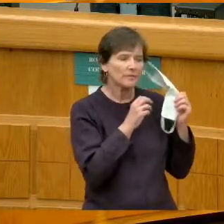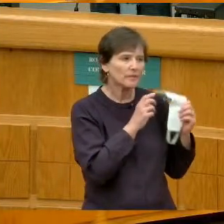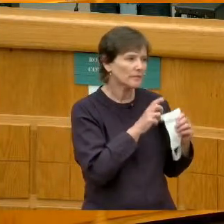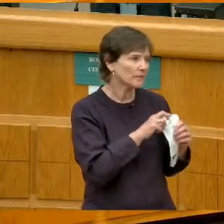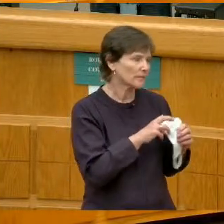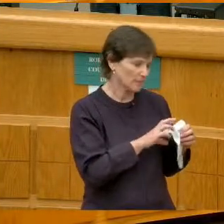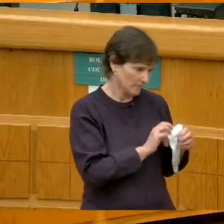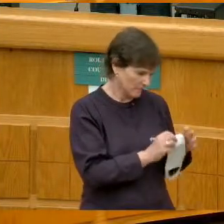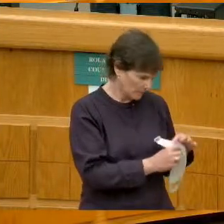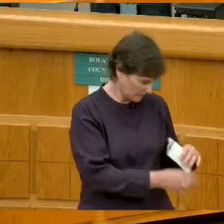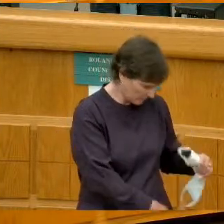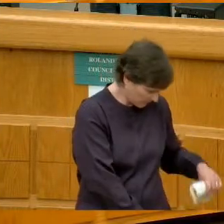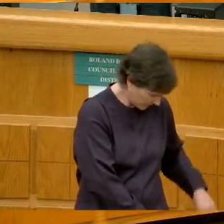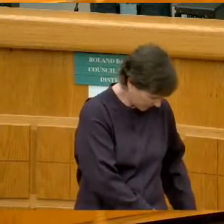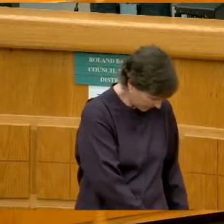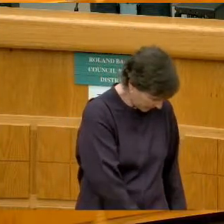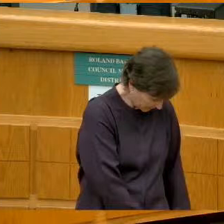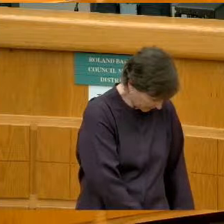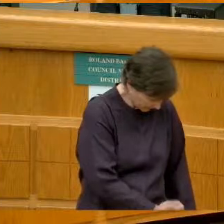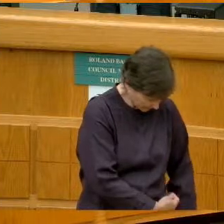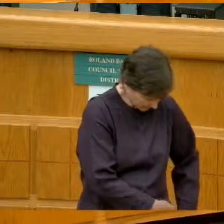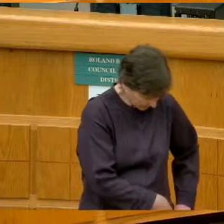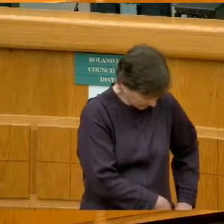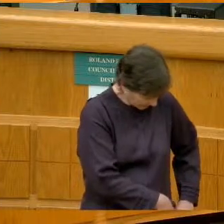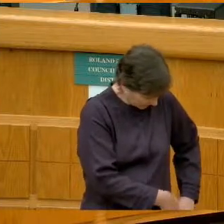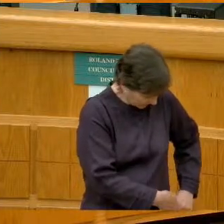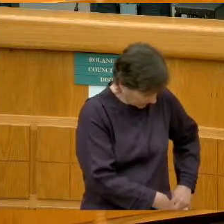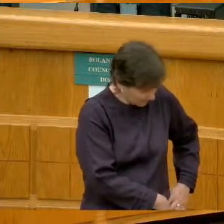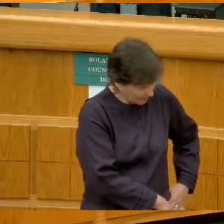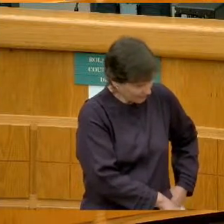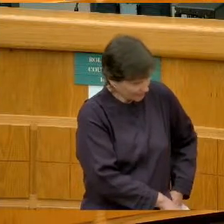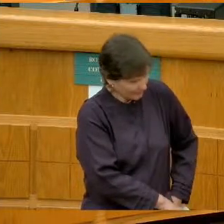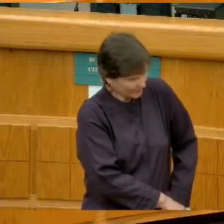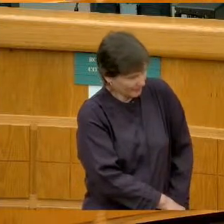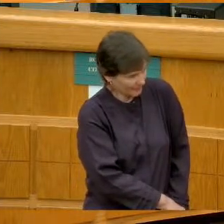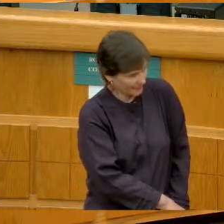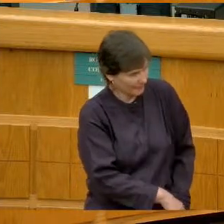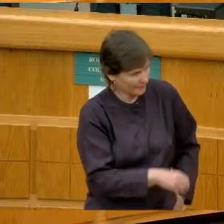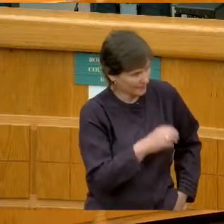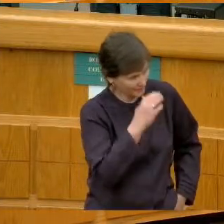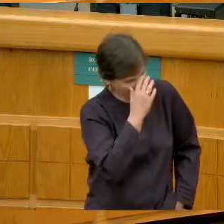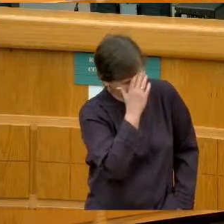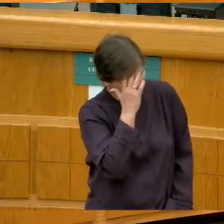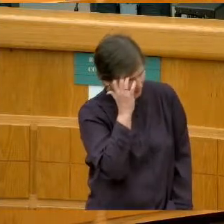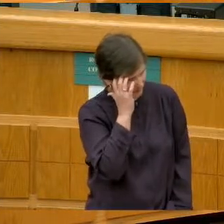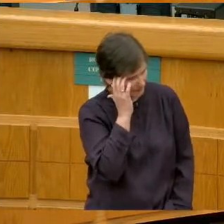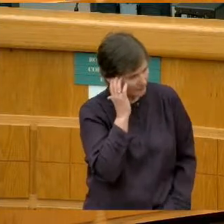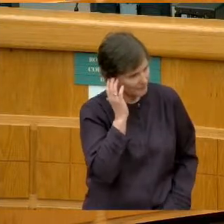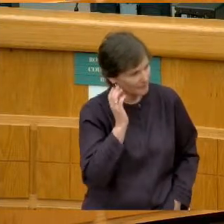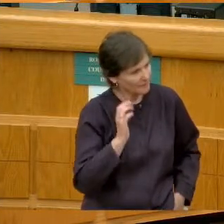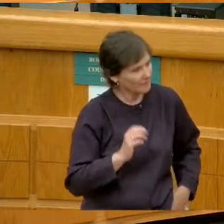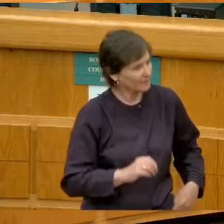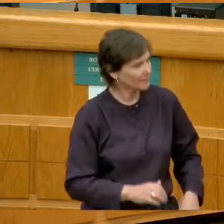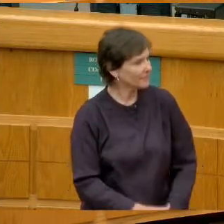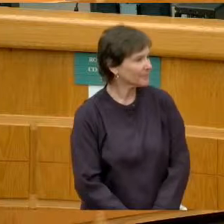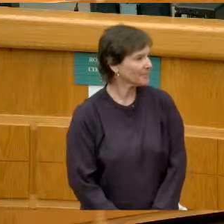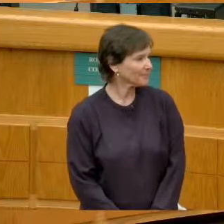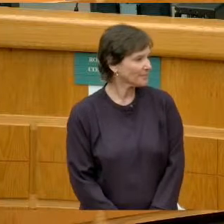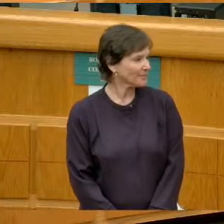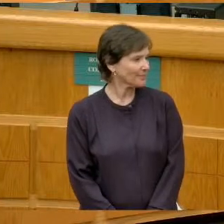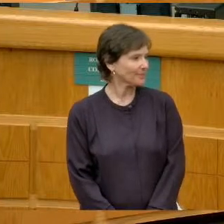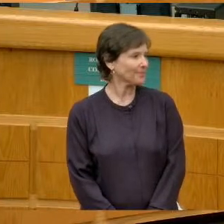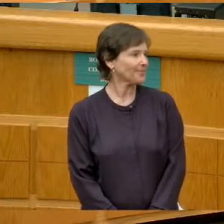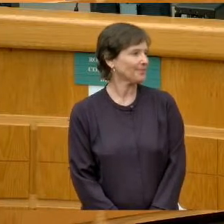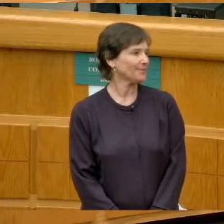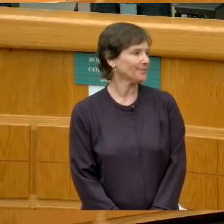del Golfo. Las reglas son algo diferentes para las playas de cada área. En ninguna está permitido el acceso a los vehículos. Se puede nadar en